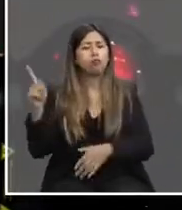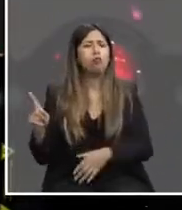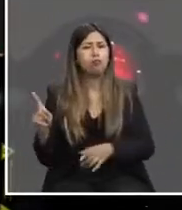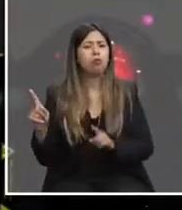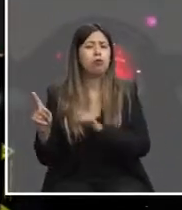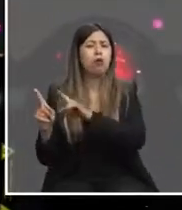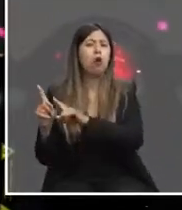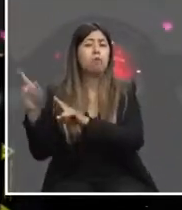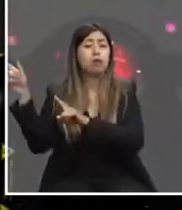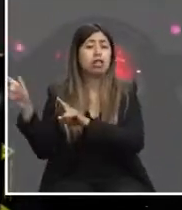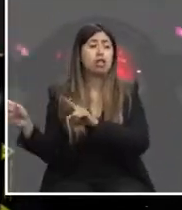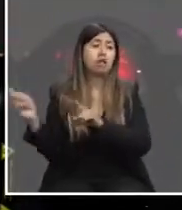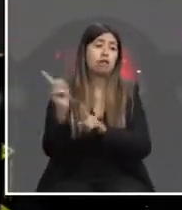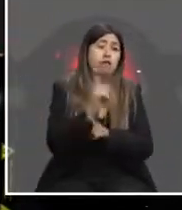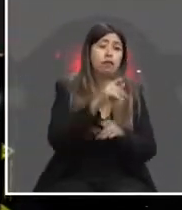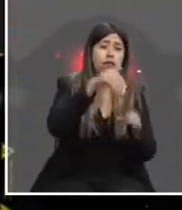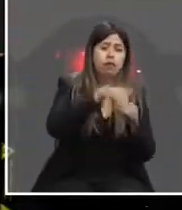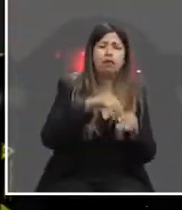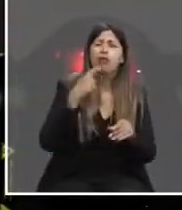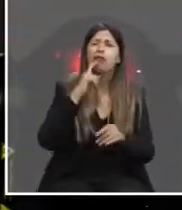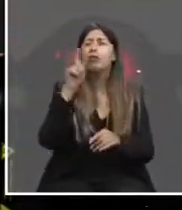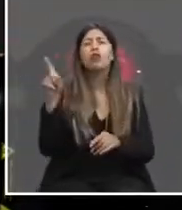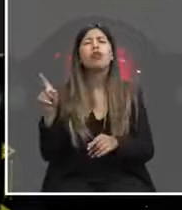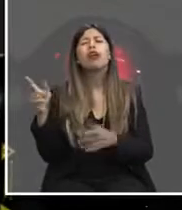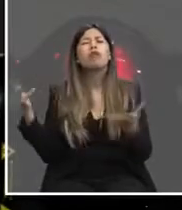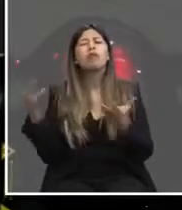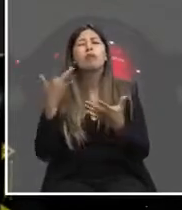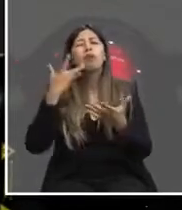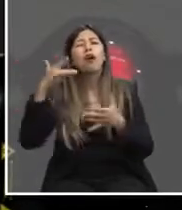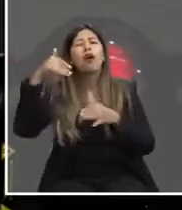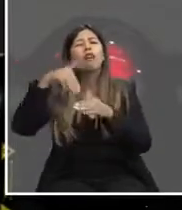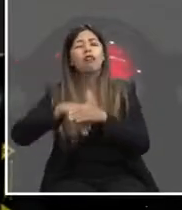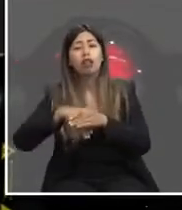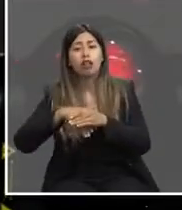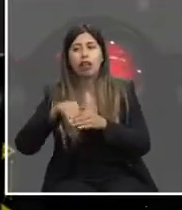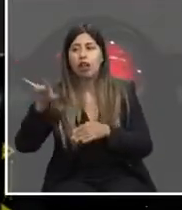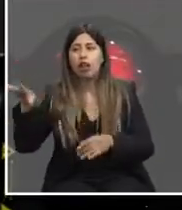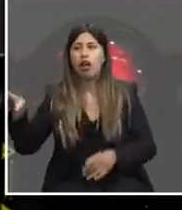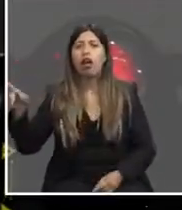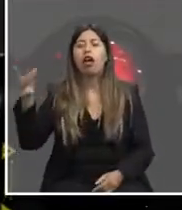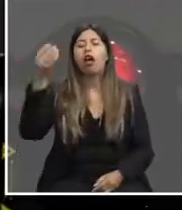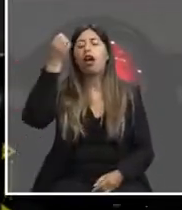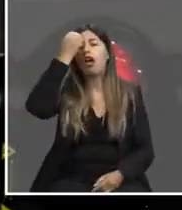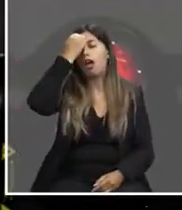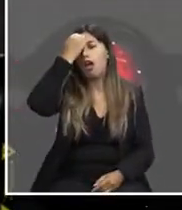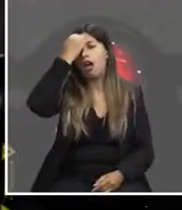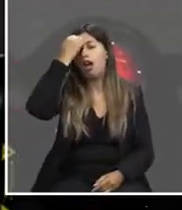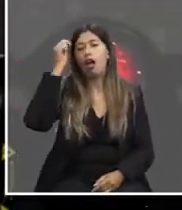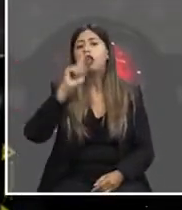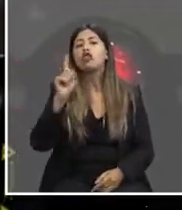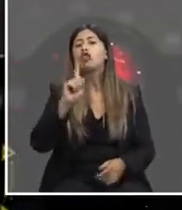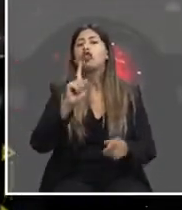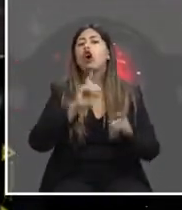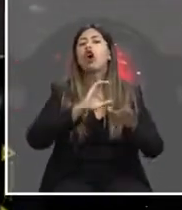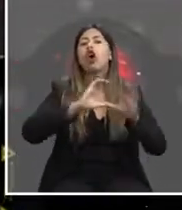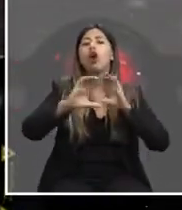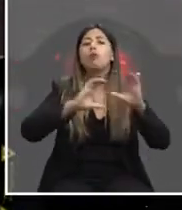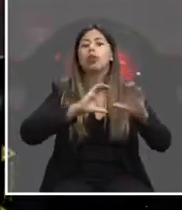cual, y se dan cuenta que no son los medios, sino que se da cuenta y aparece este concepto nuevo, el del líder de